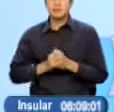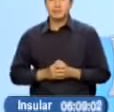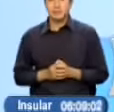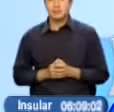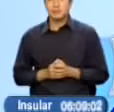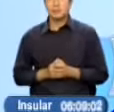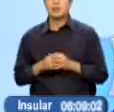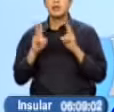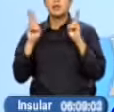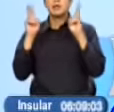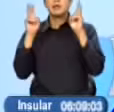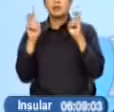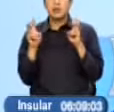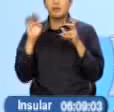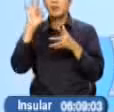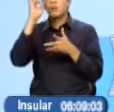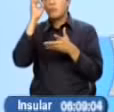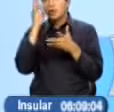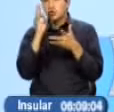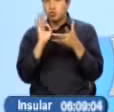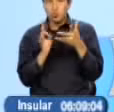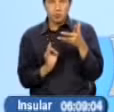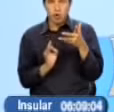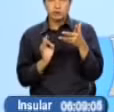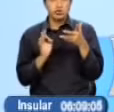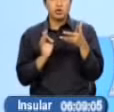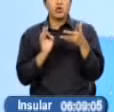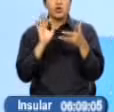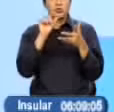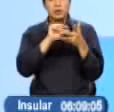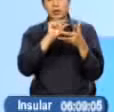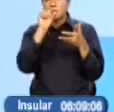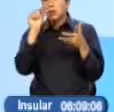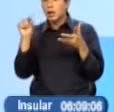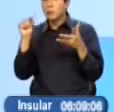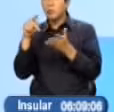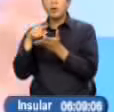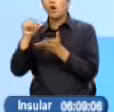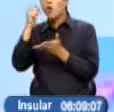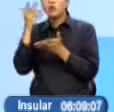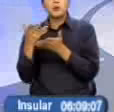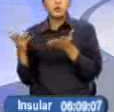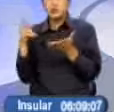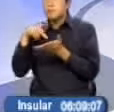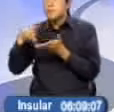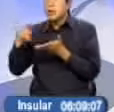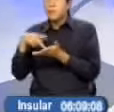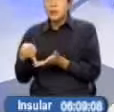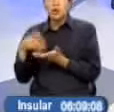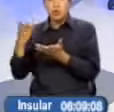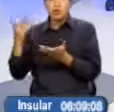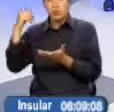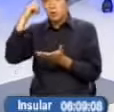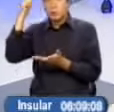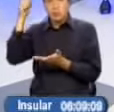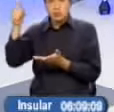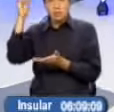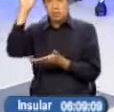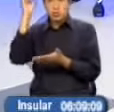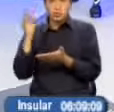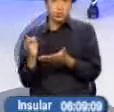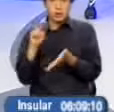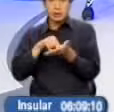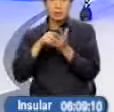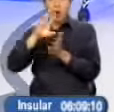lo que se llama maquillaje presupuesto hay diferentes terminologías en diferentes países pero básicamente de recursos dentro eso